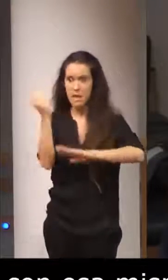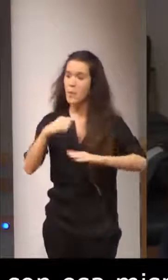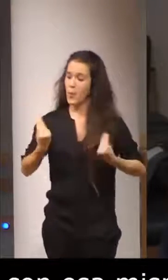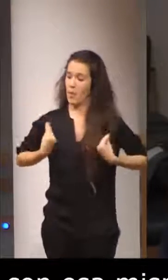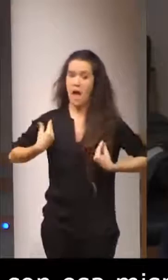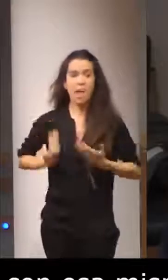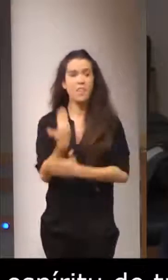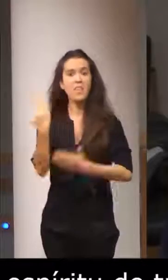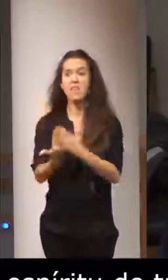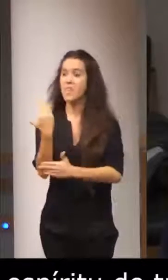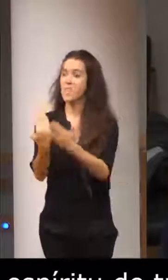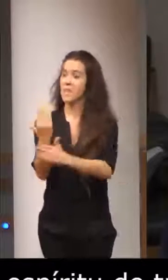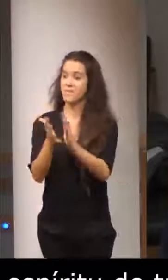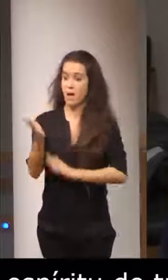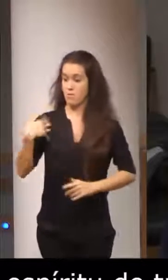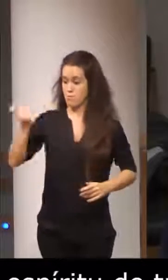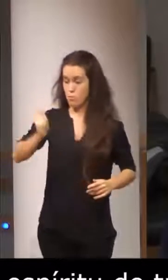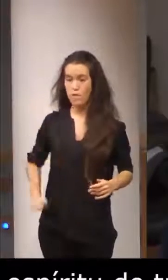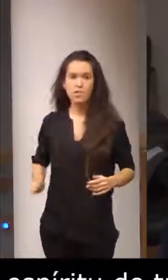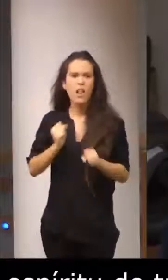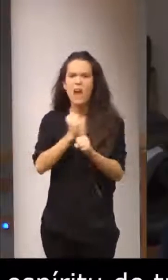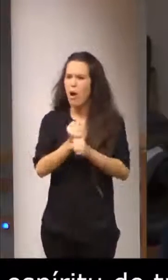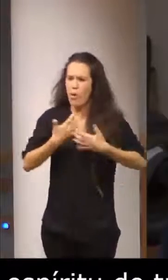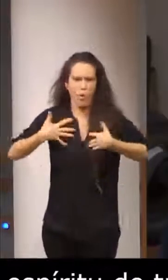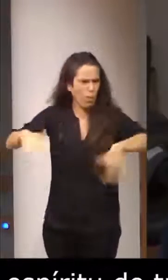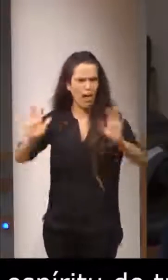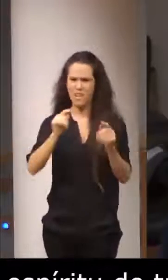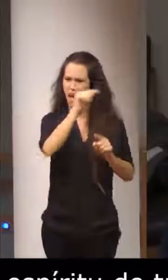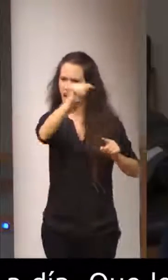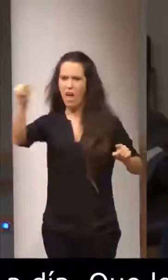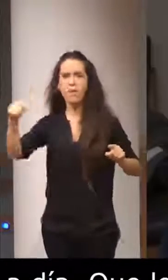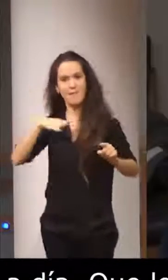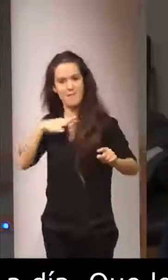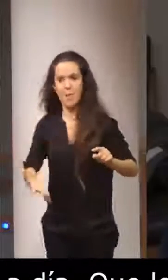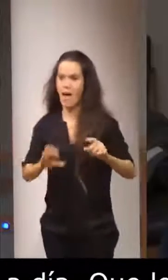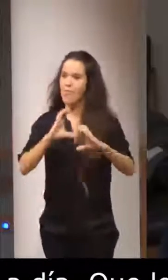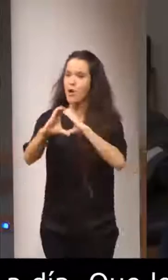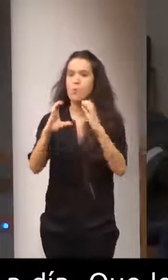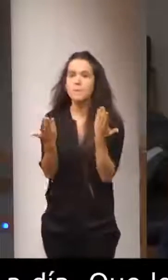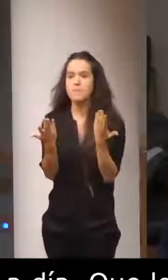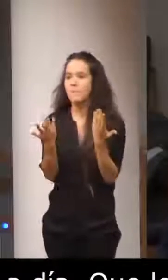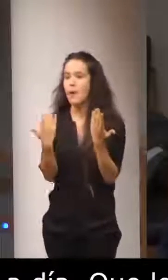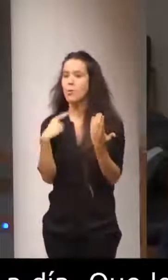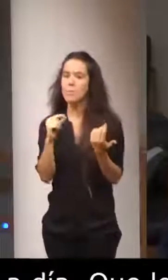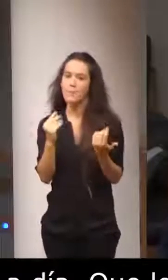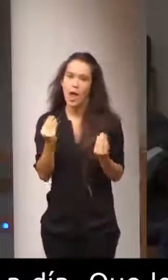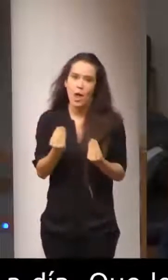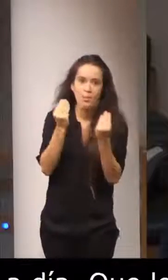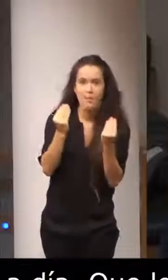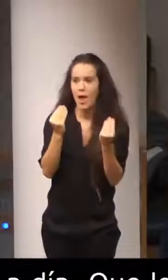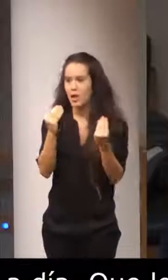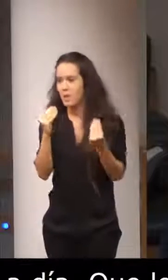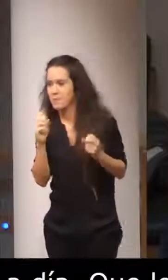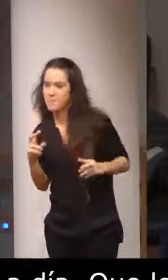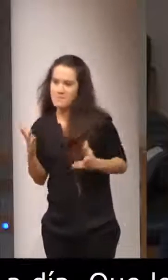que los profesionales de las actividades que sean sean capaces de comunicarse al menos un poco mejor que nosotros